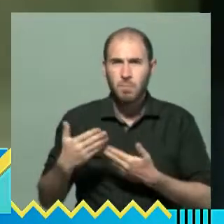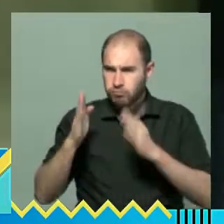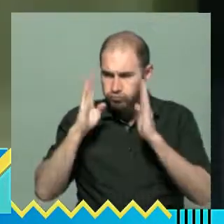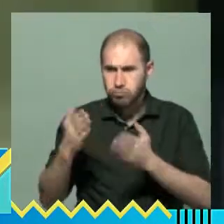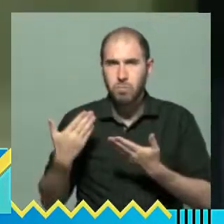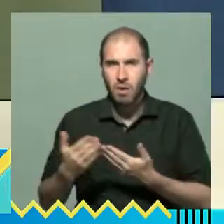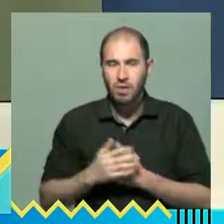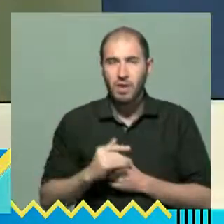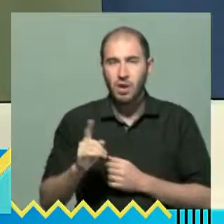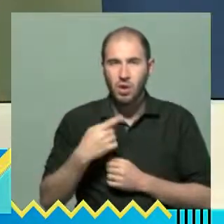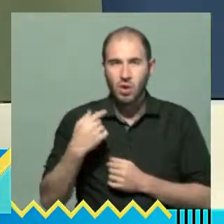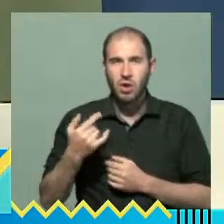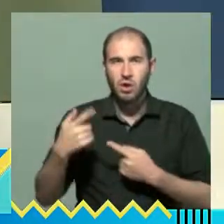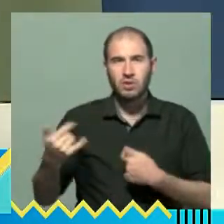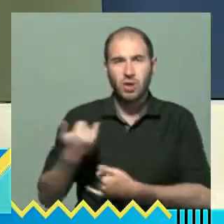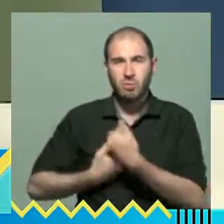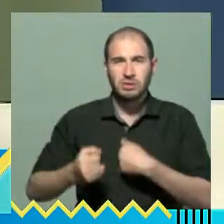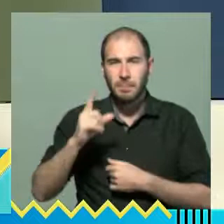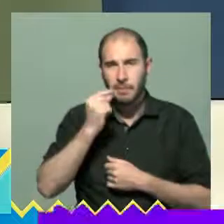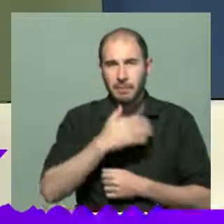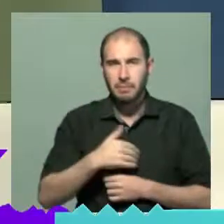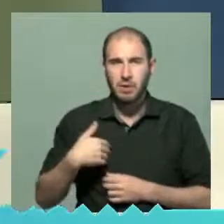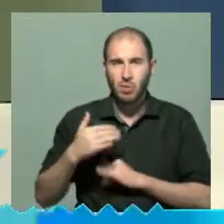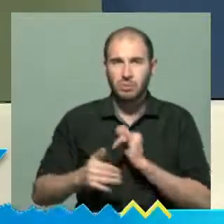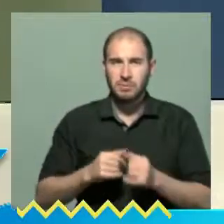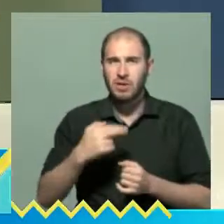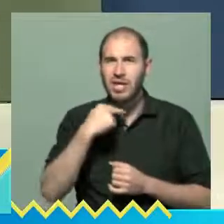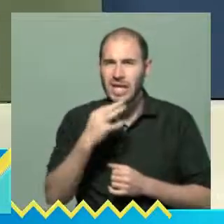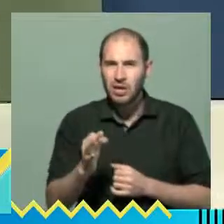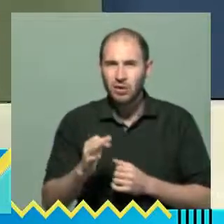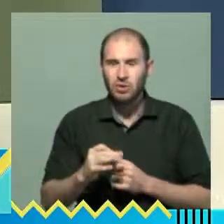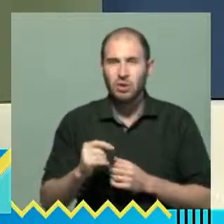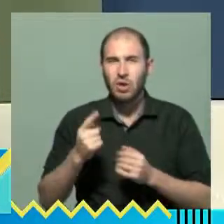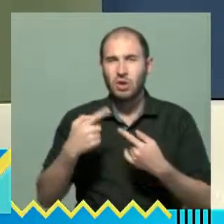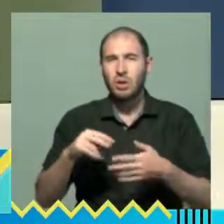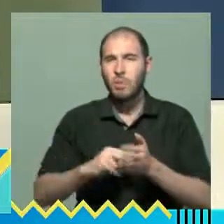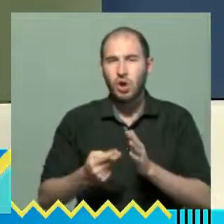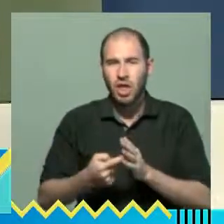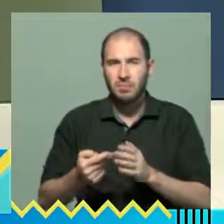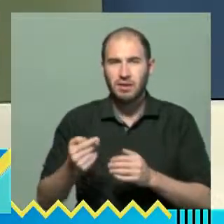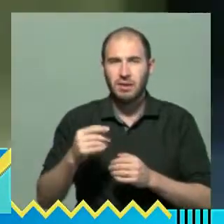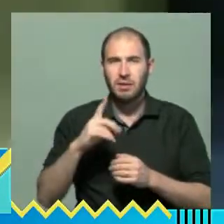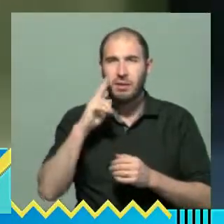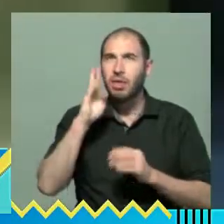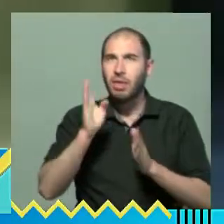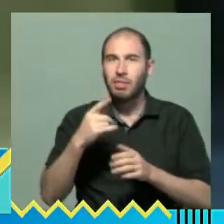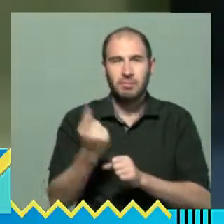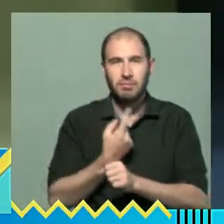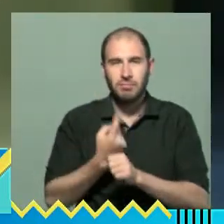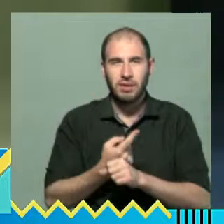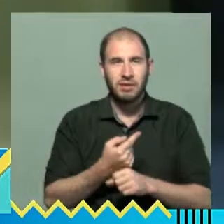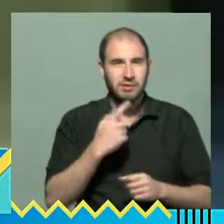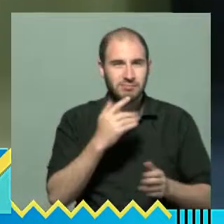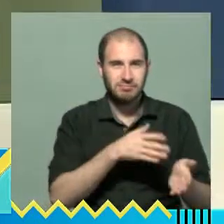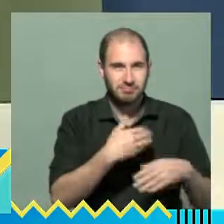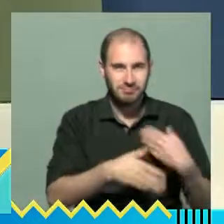atención. Nosotros escuchamos comentarios de papás, de mamás que dicen, lo que pasa es que mi hijo tiene un trastorno de no sé qué, de dispersión. Déficit de atención e